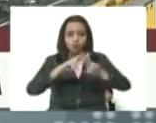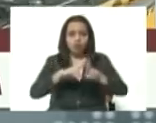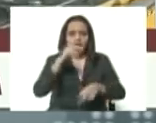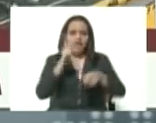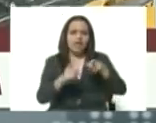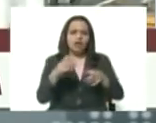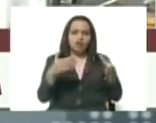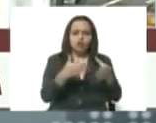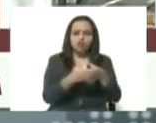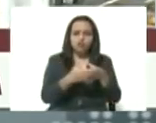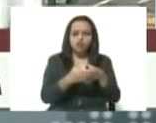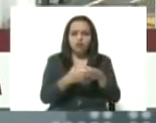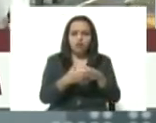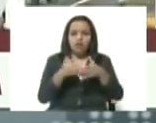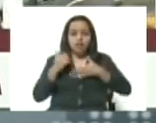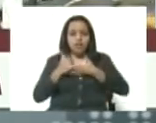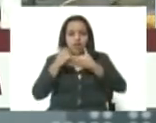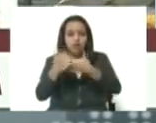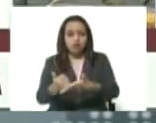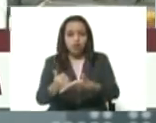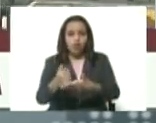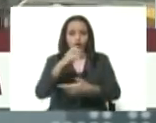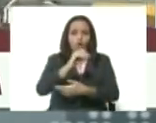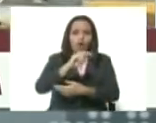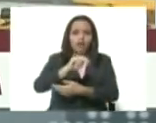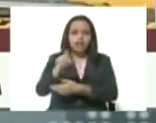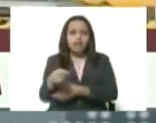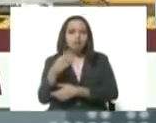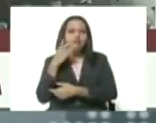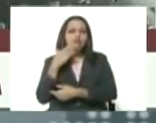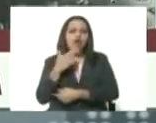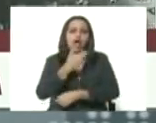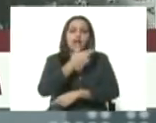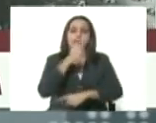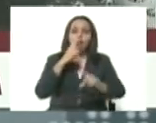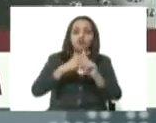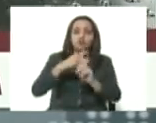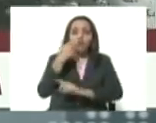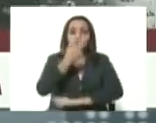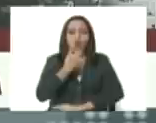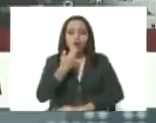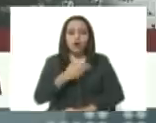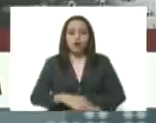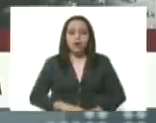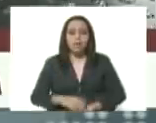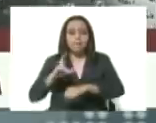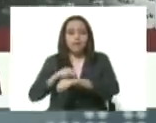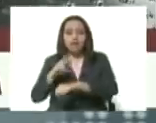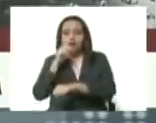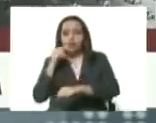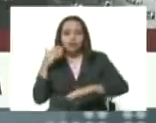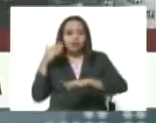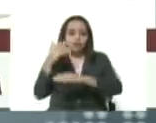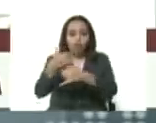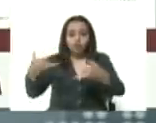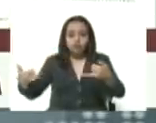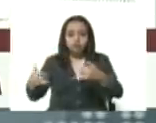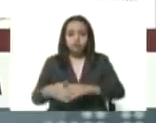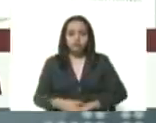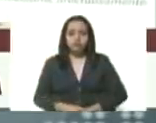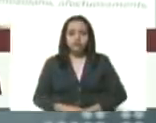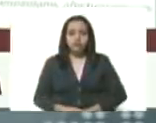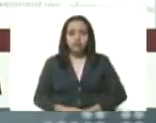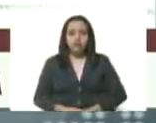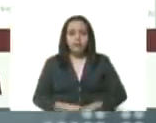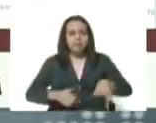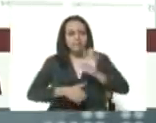agencias de cooperación y ONG como la Cruz Roja, como Médicos Sin Fronteras. Más de 1,000 toneladas de insumos